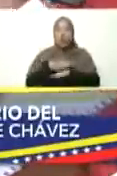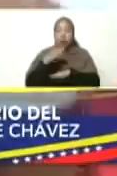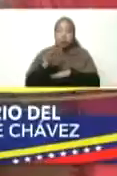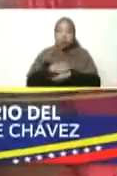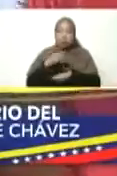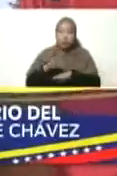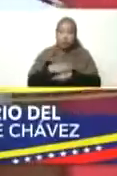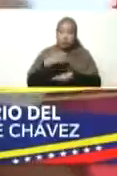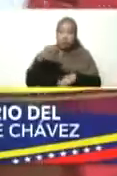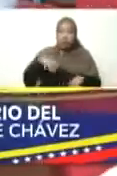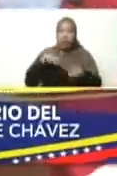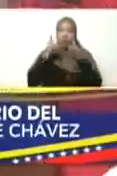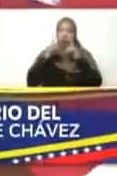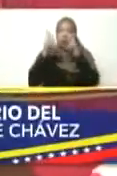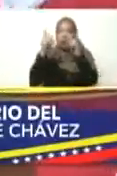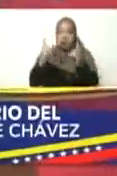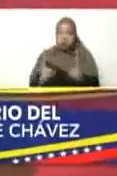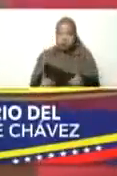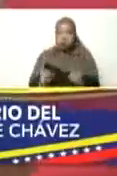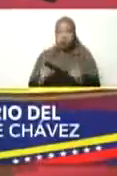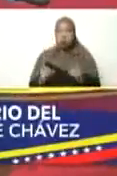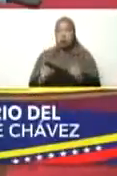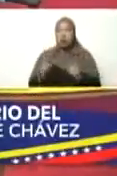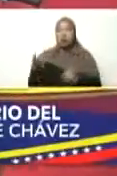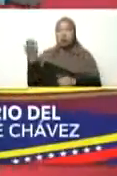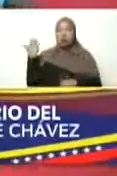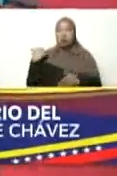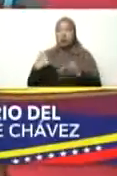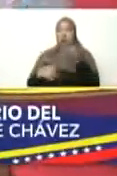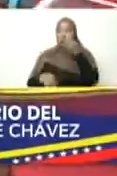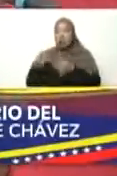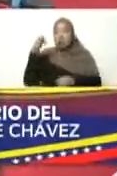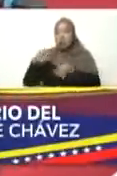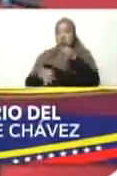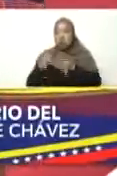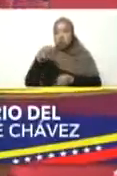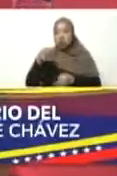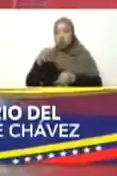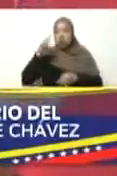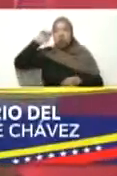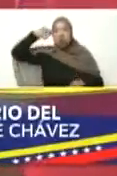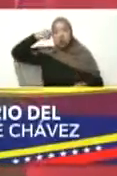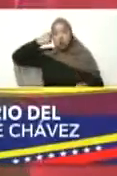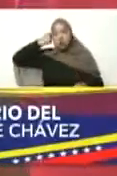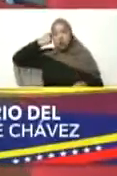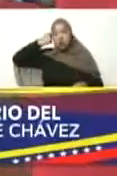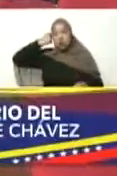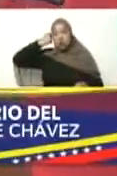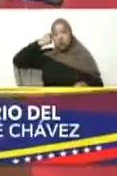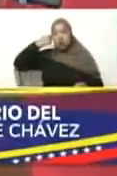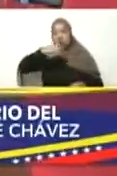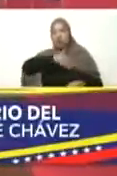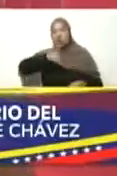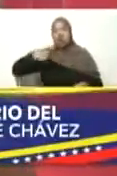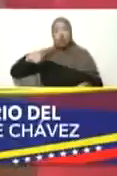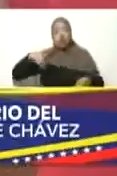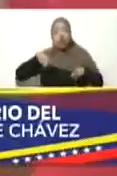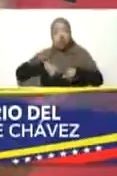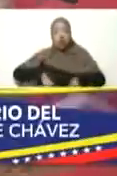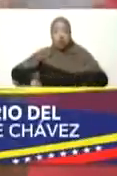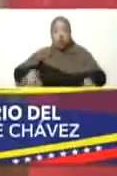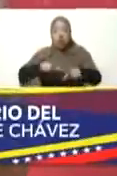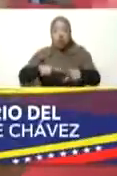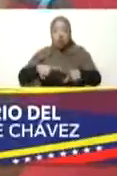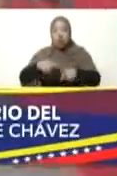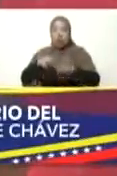hubo una decisión extraña de alguien en el Tribunal Supremo. Usted recuerda ese momento que nos querían quitar estas tierras y usted